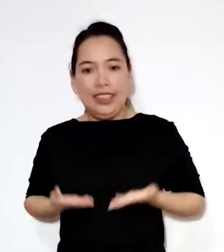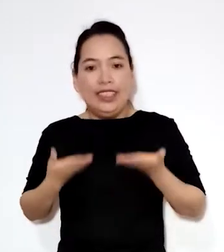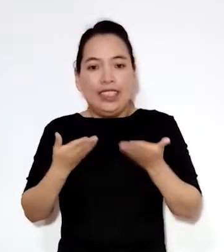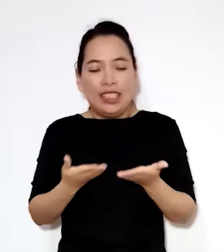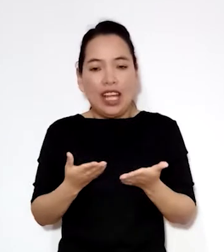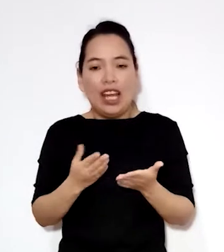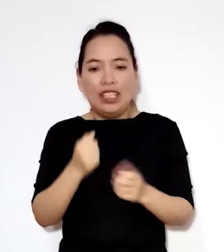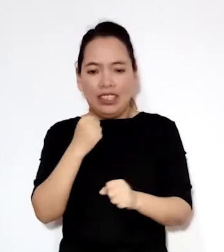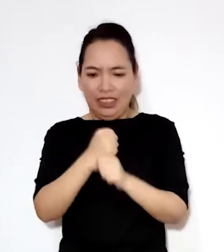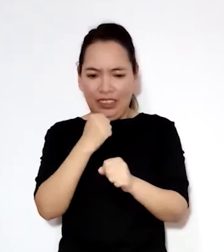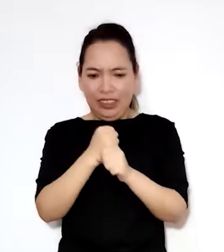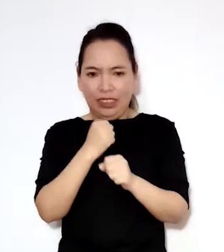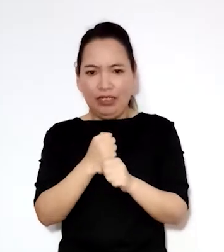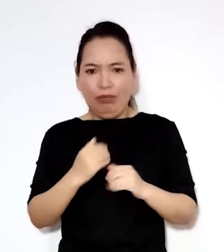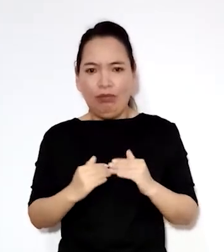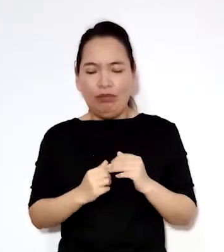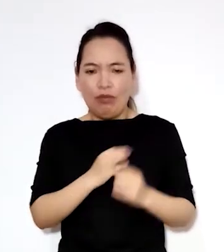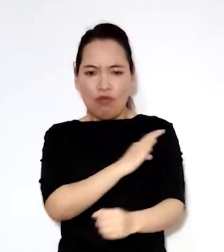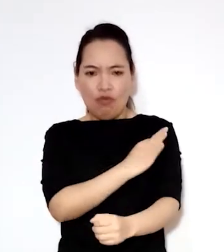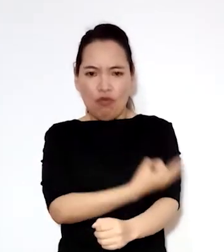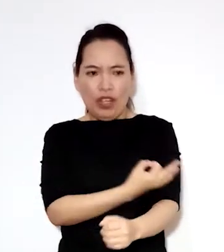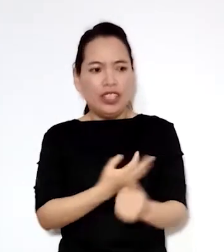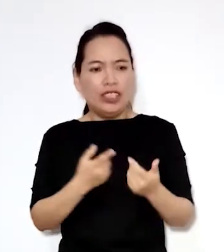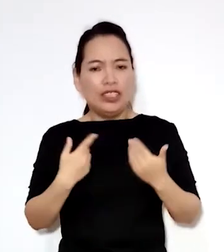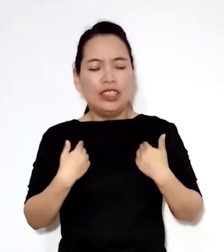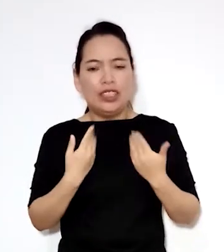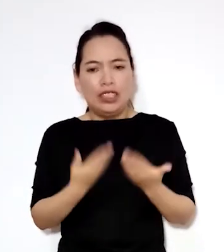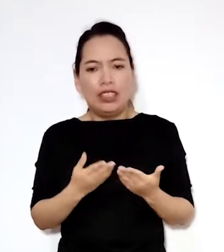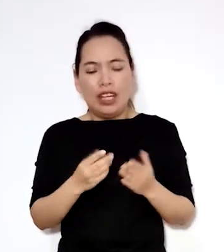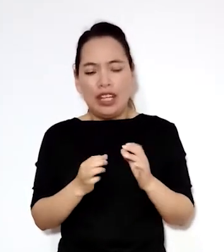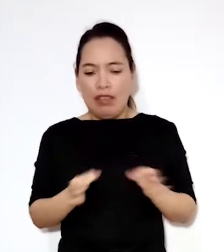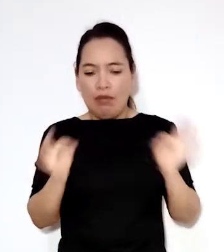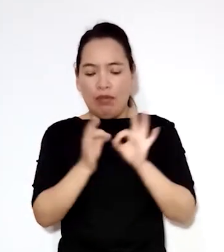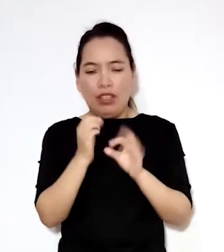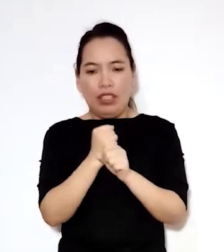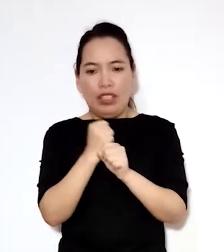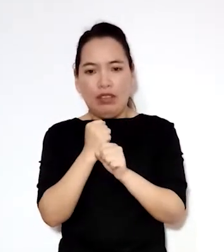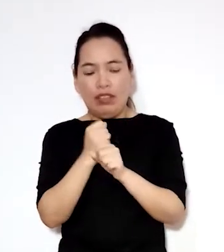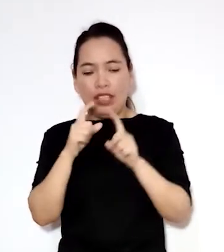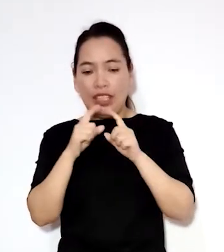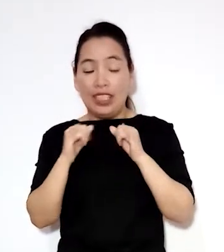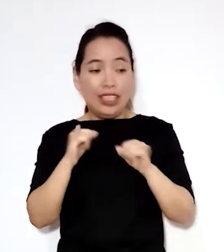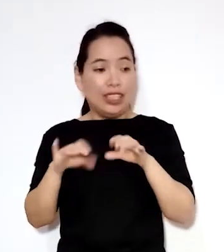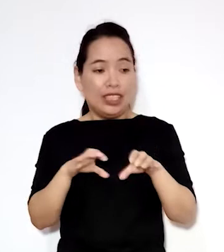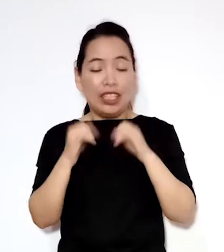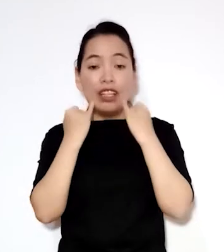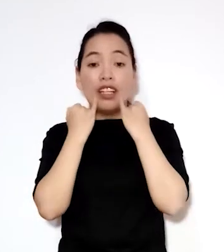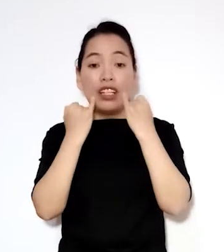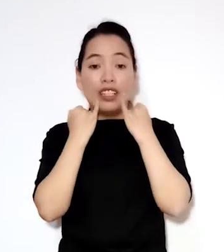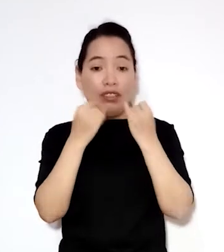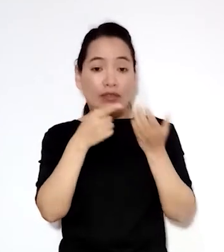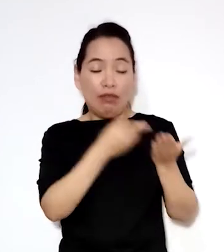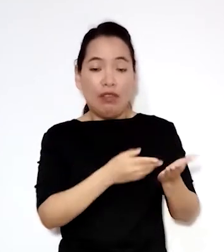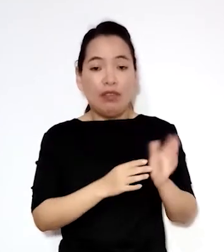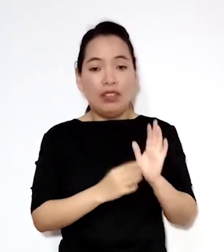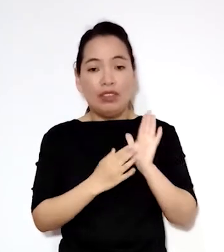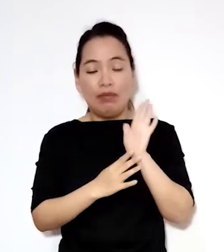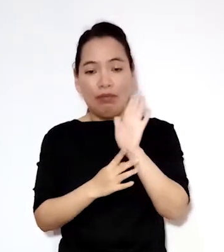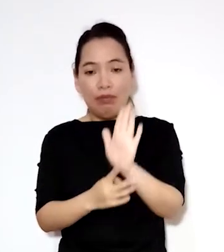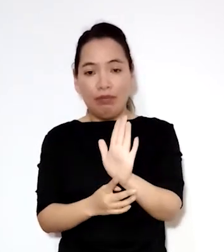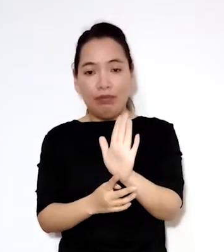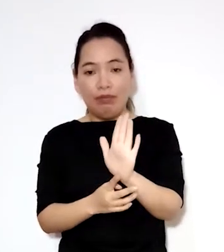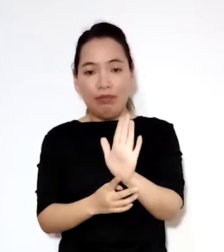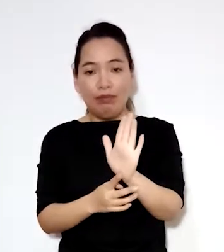desarrollando para promover la educación inclusiva, la educación de las personas con discapacidad, y sobre todo por